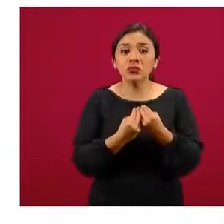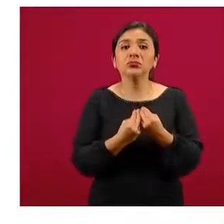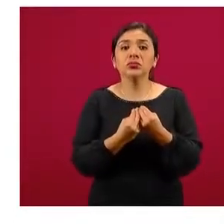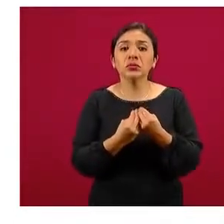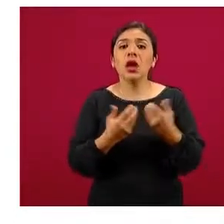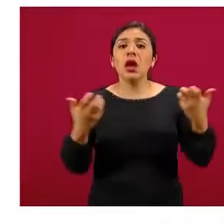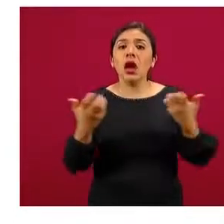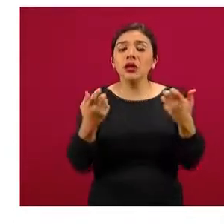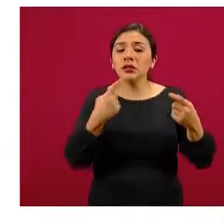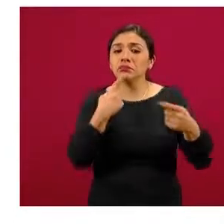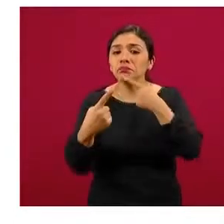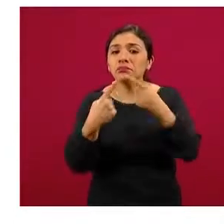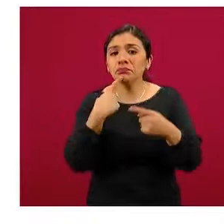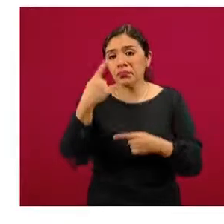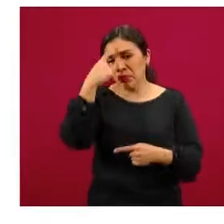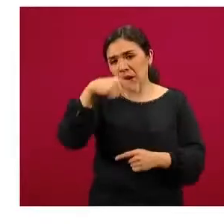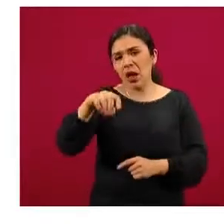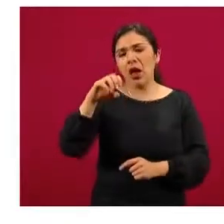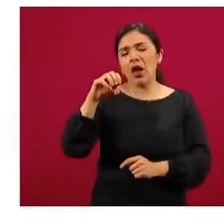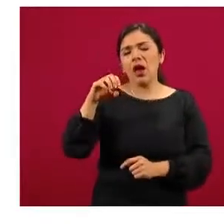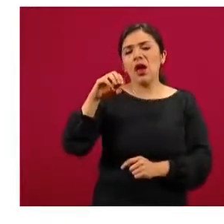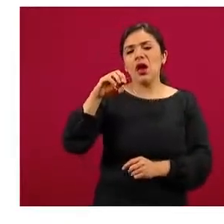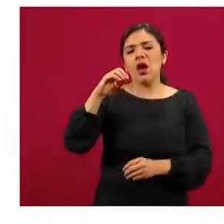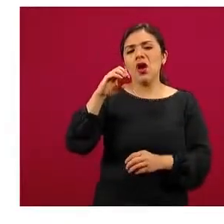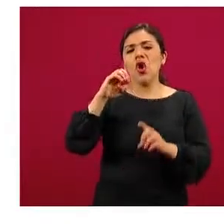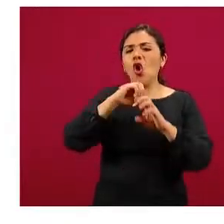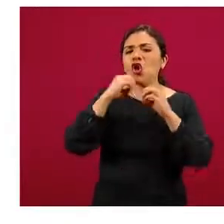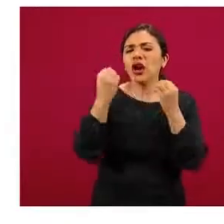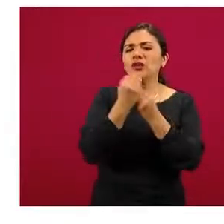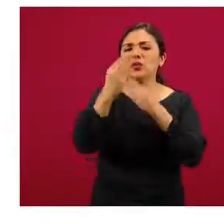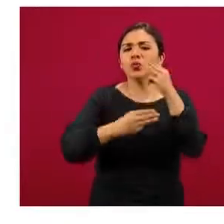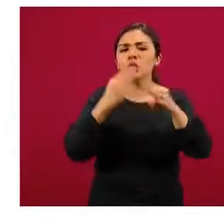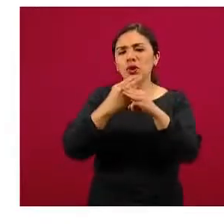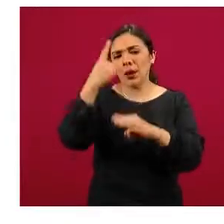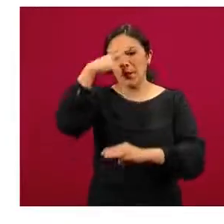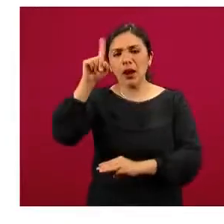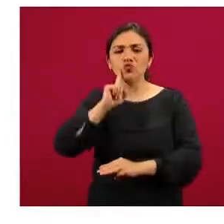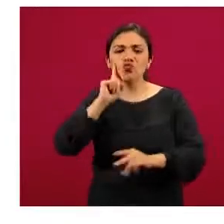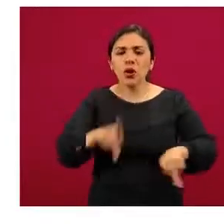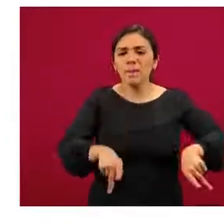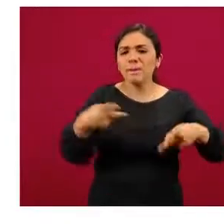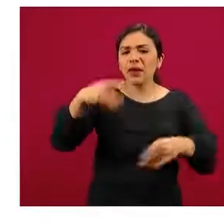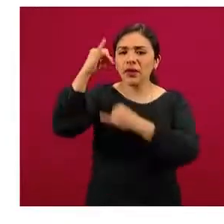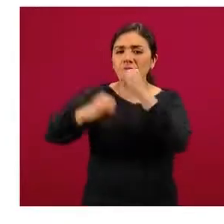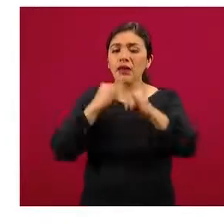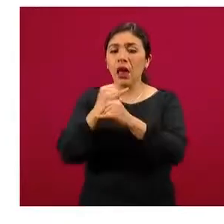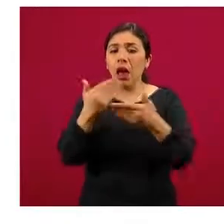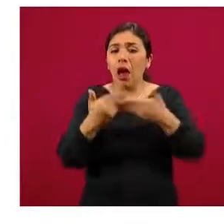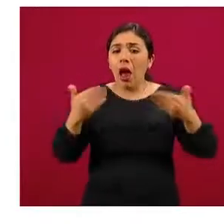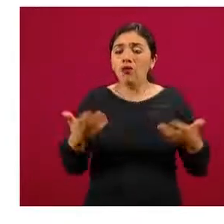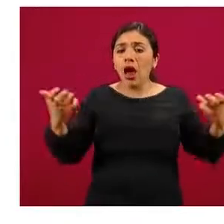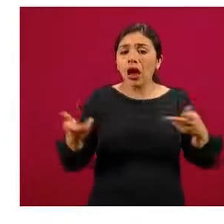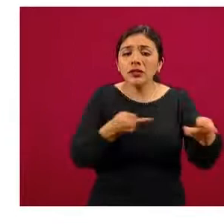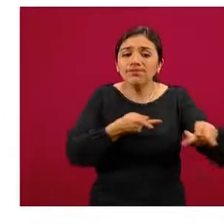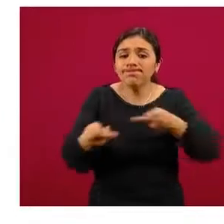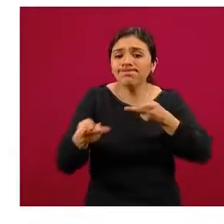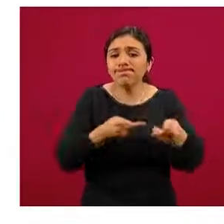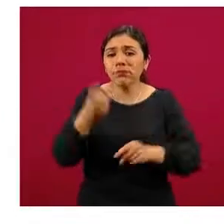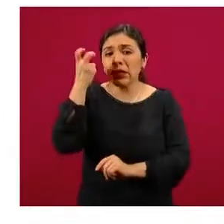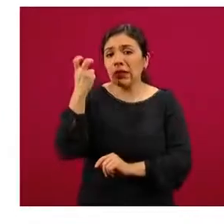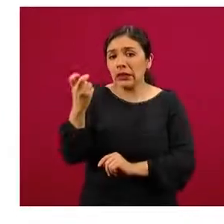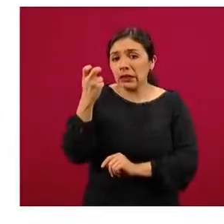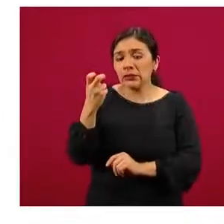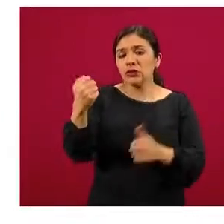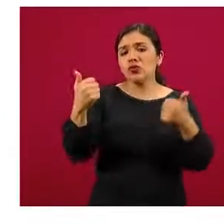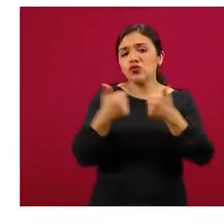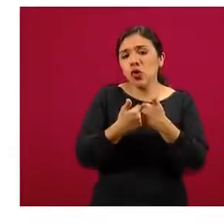Américas y la Organización Mundial de Mujeres en el Comercio Internacional, OMIT, estamos organizando esto, vamos muy bien, ya